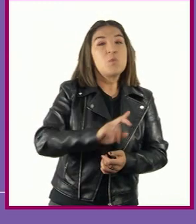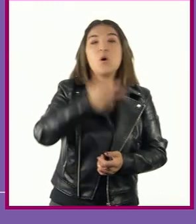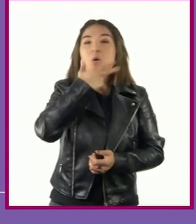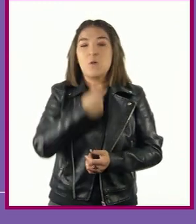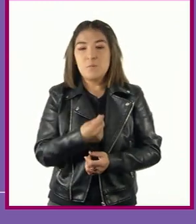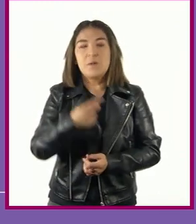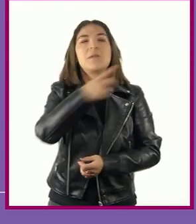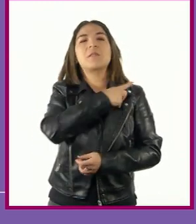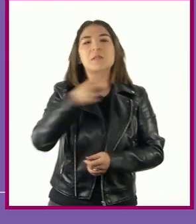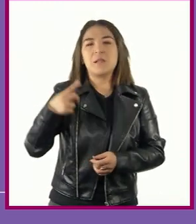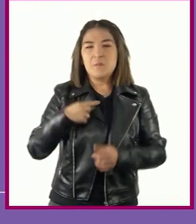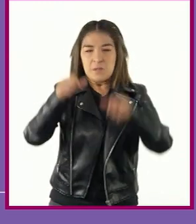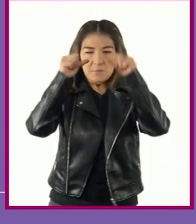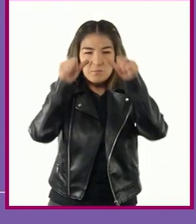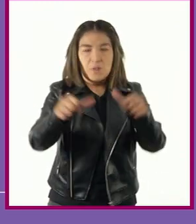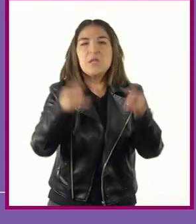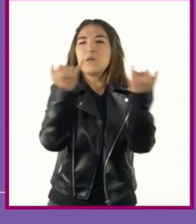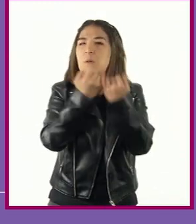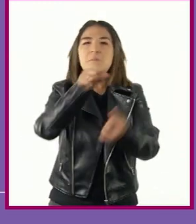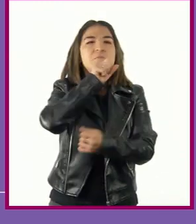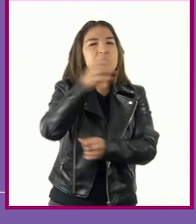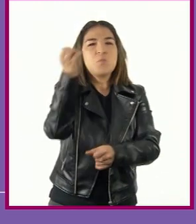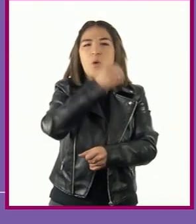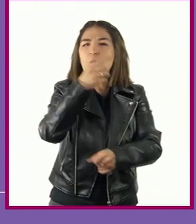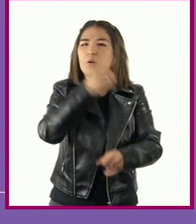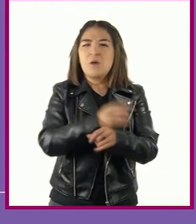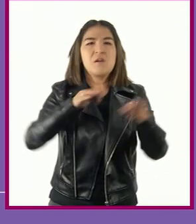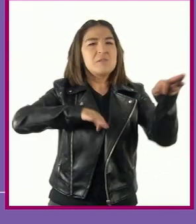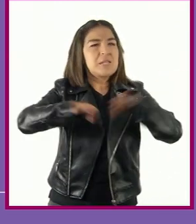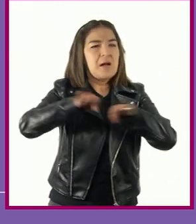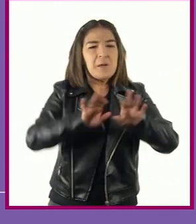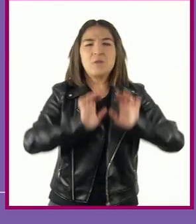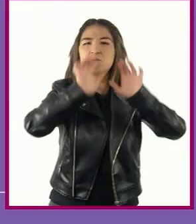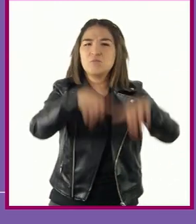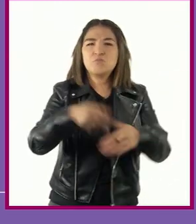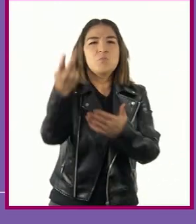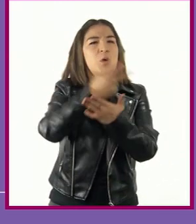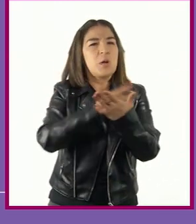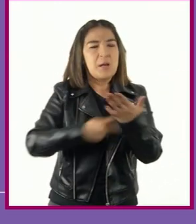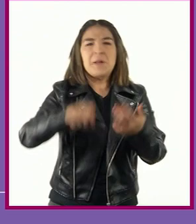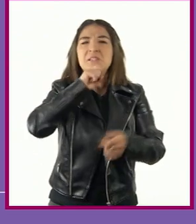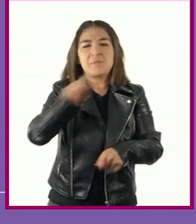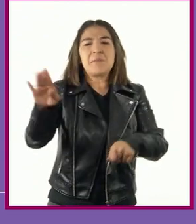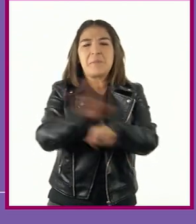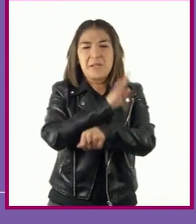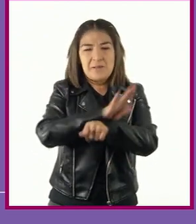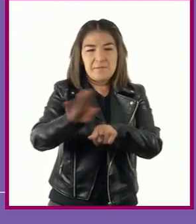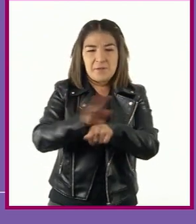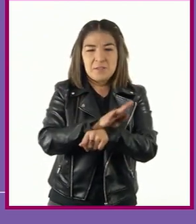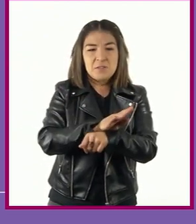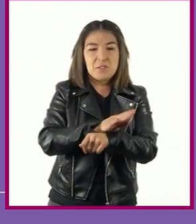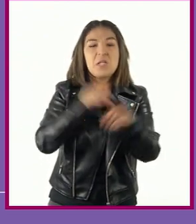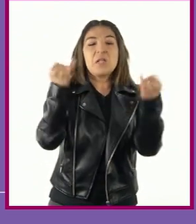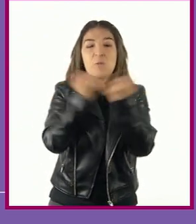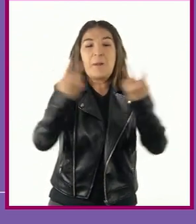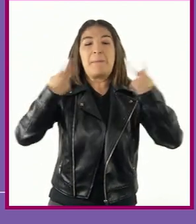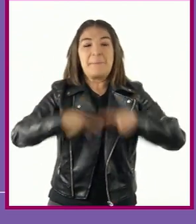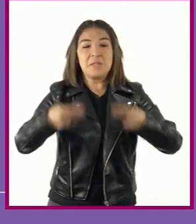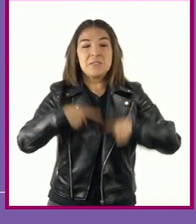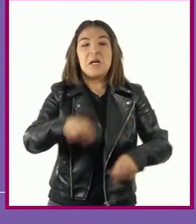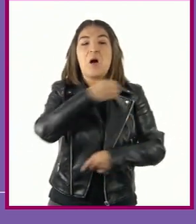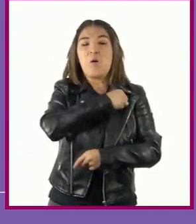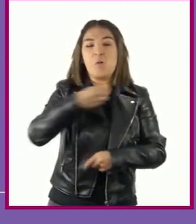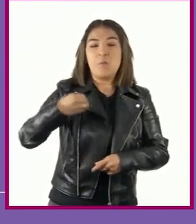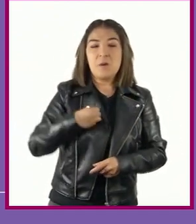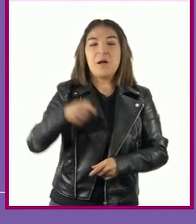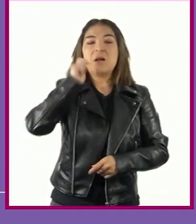mujeres tengan acceso a las mismas oportunidades, programas y beneficios, e incluso los servidores están